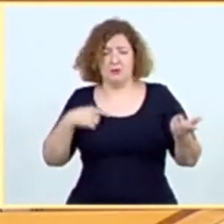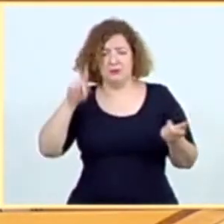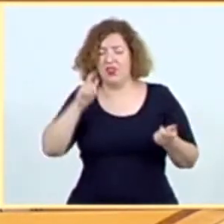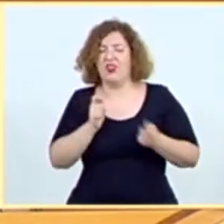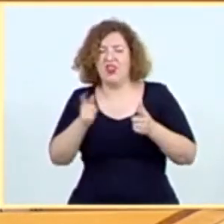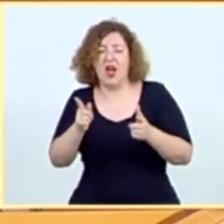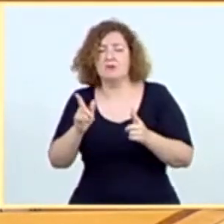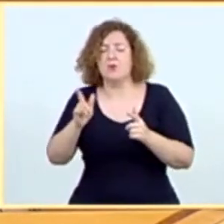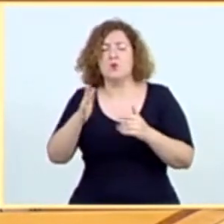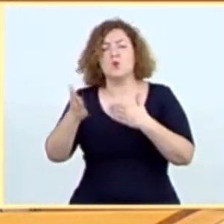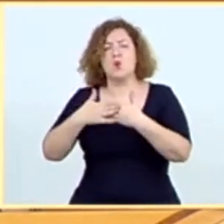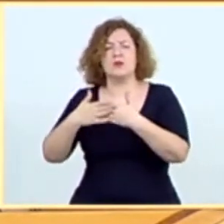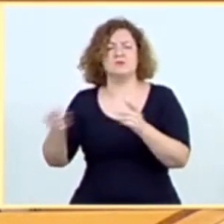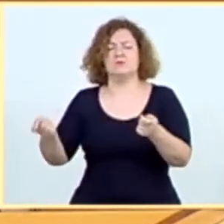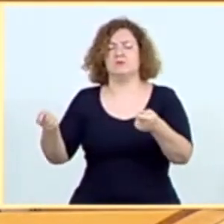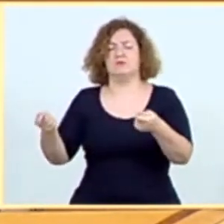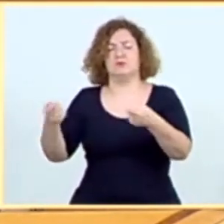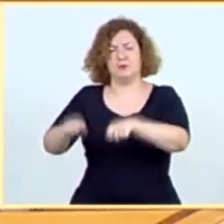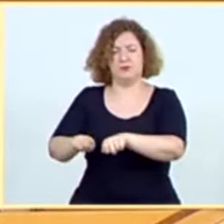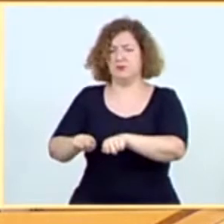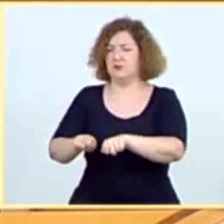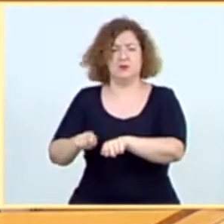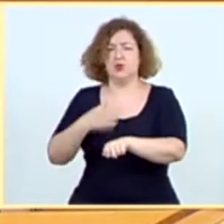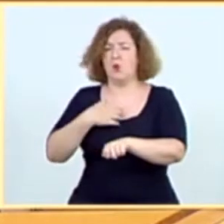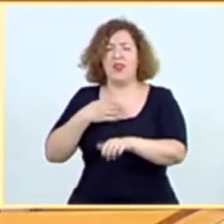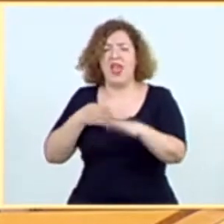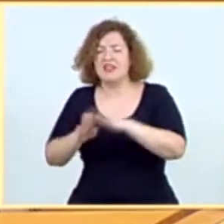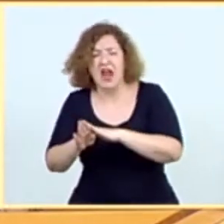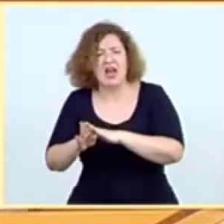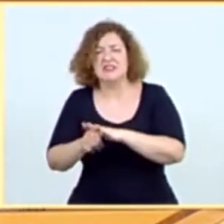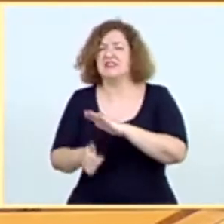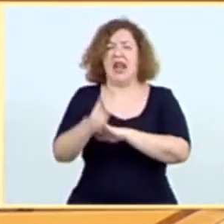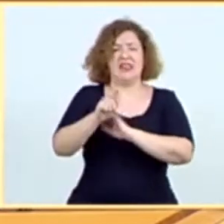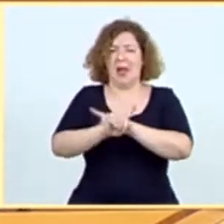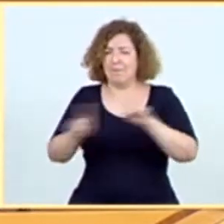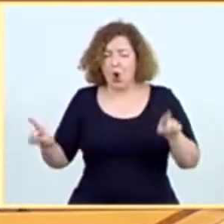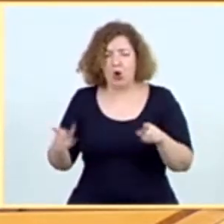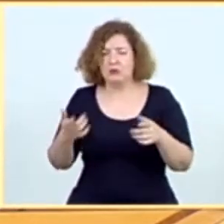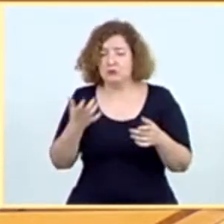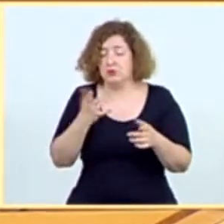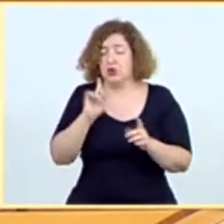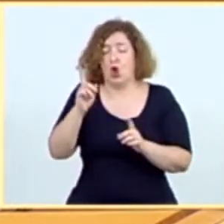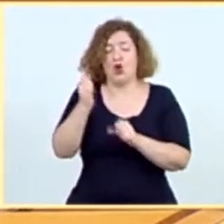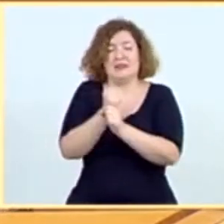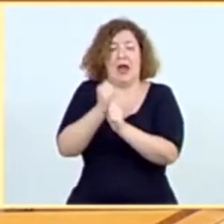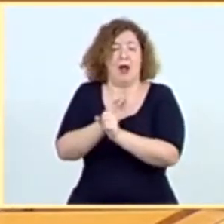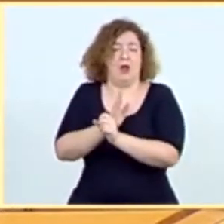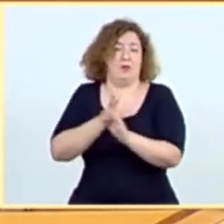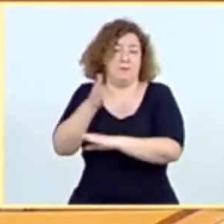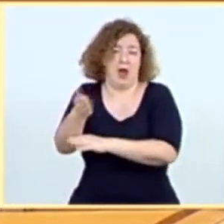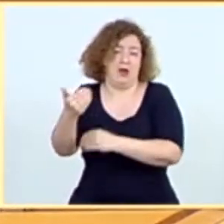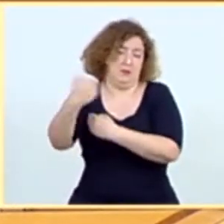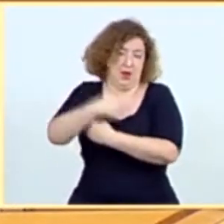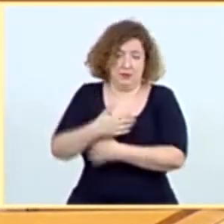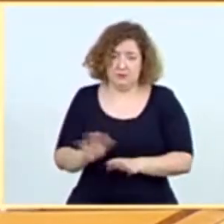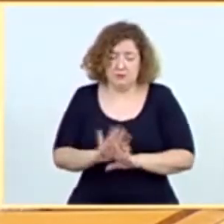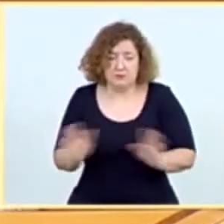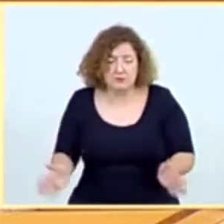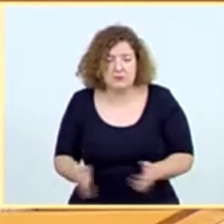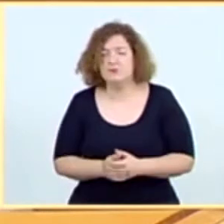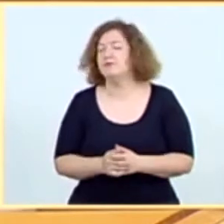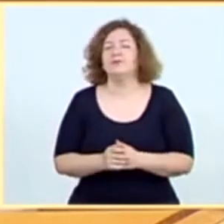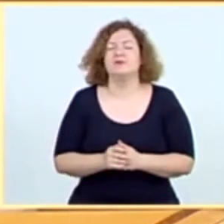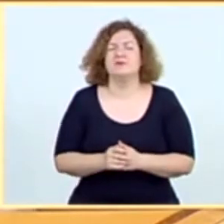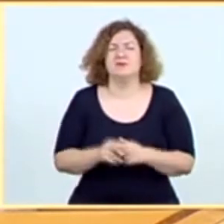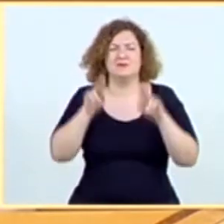les cerraron las puertas y decidieron que nadie podía entrar ni salir de allí, salvo los trabajadores del centro. Las residencias fueron sus hogares,